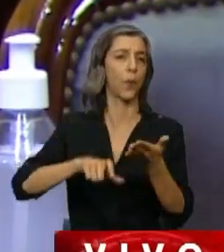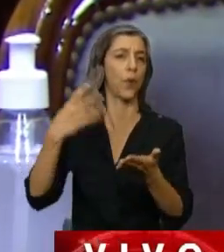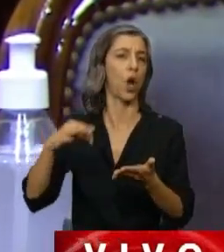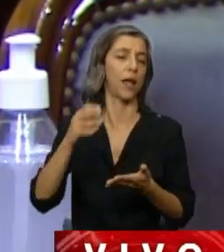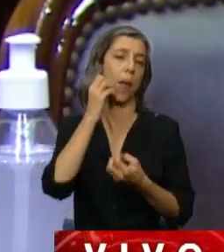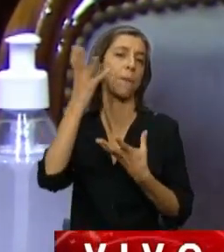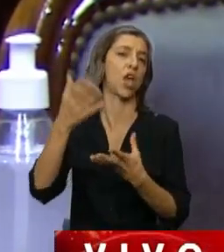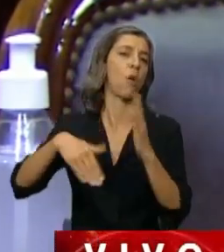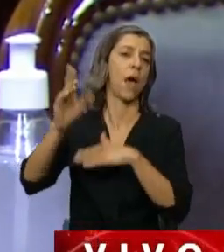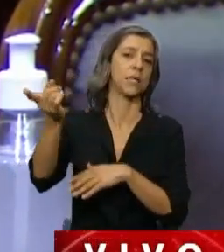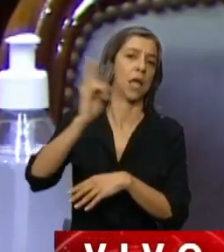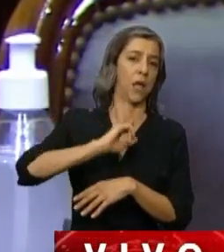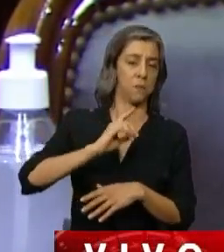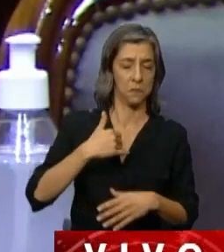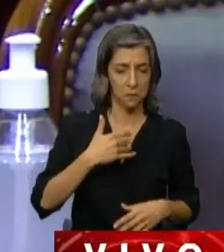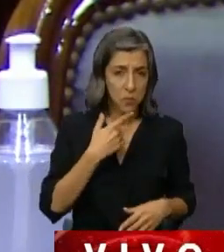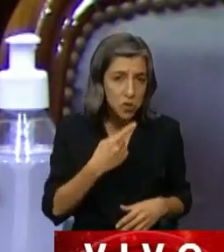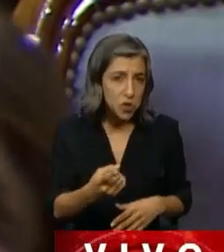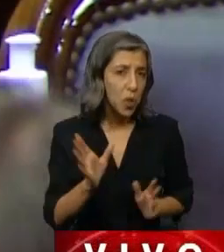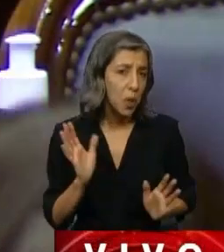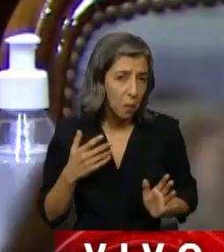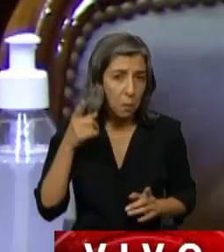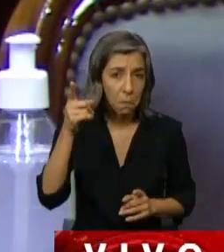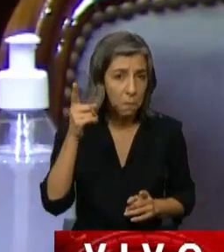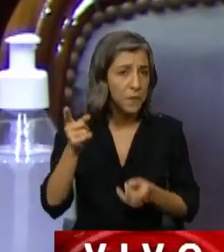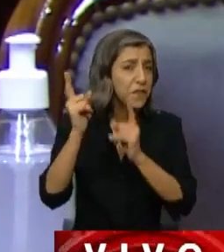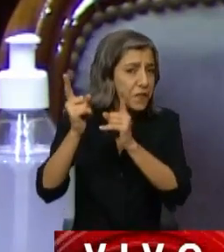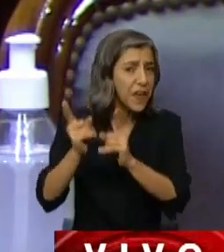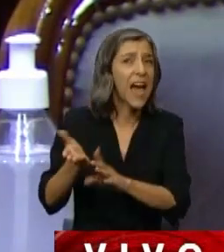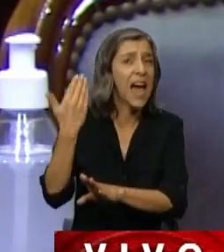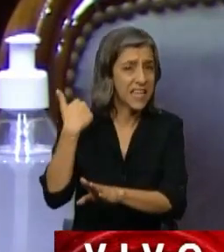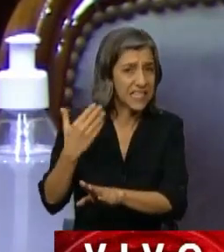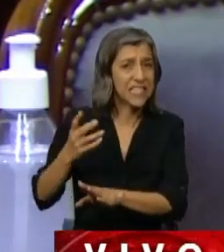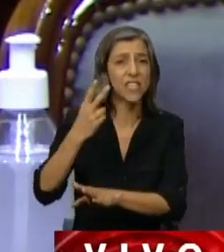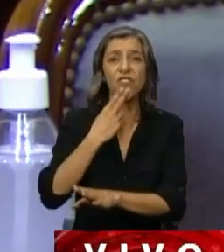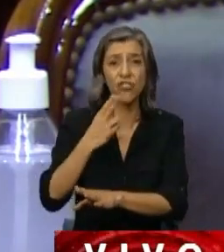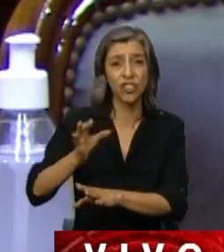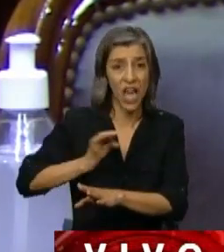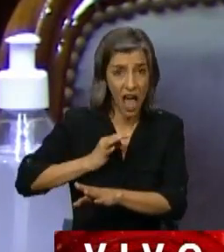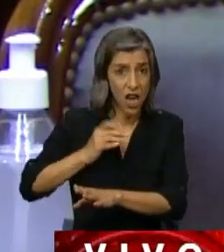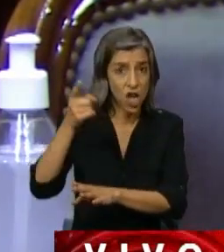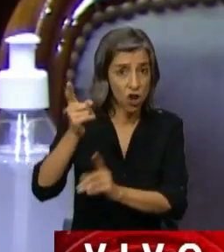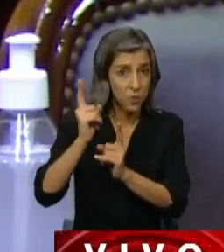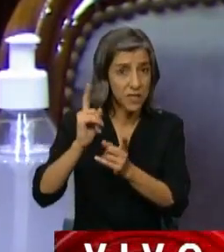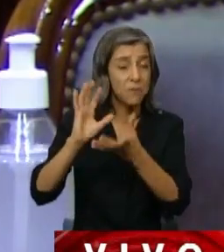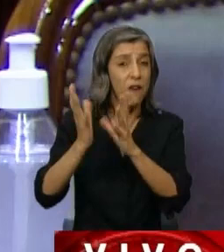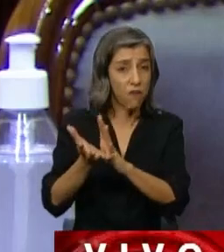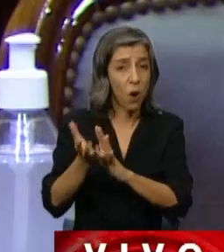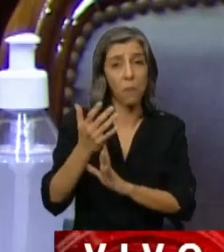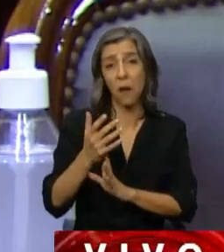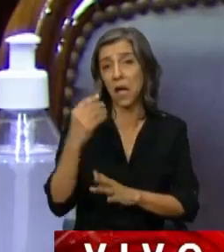lleva 11 años de instrumentada y sigue habiendo un gran número de boletas